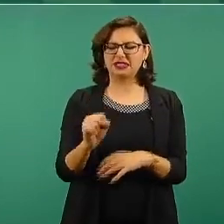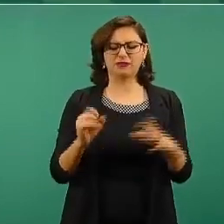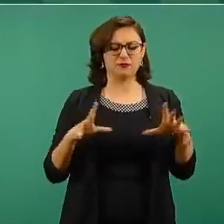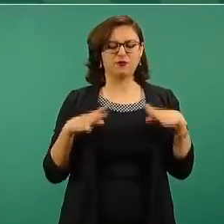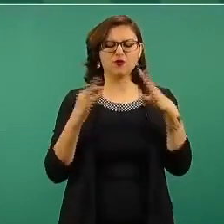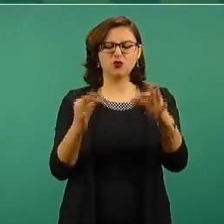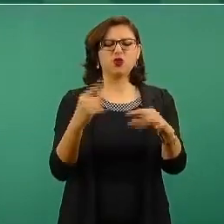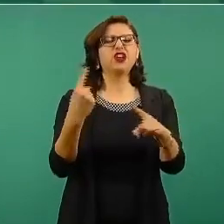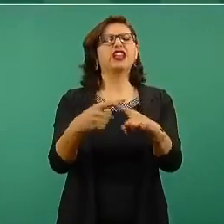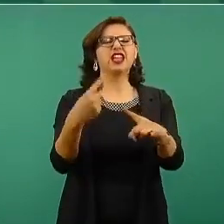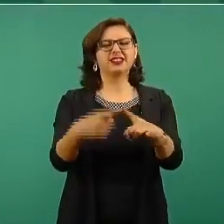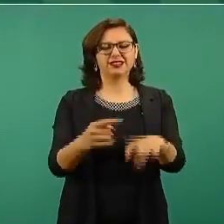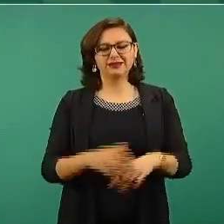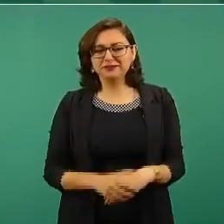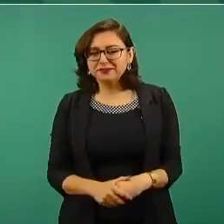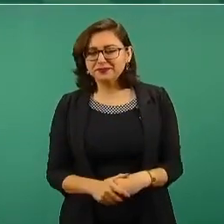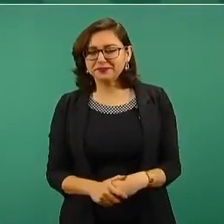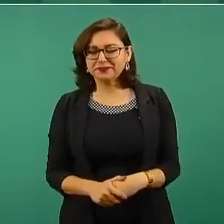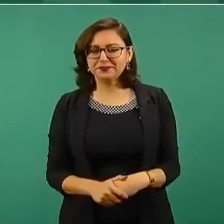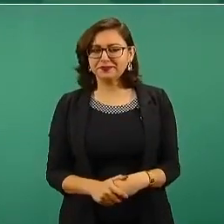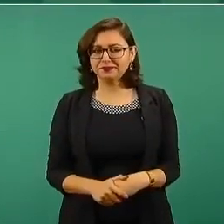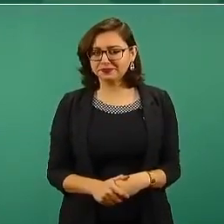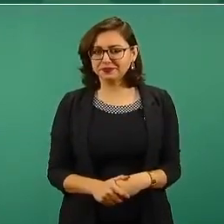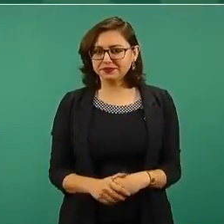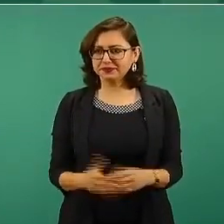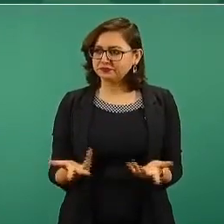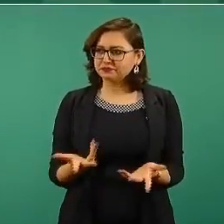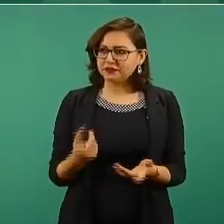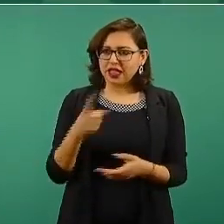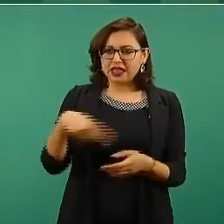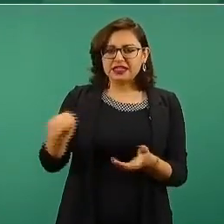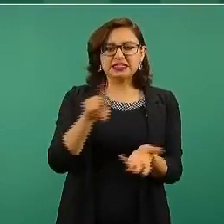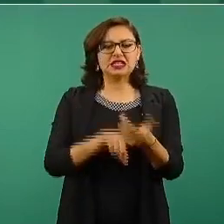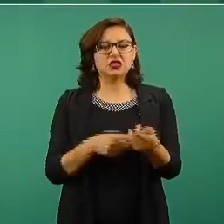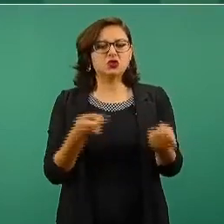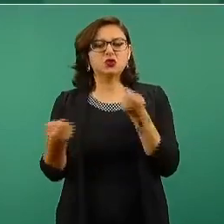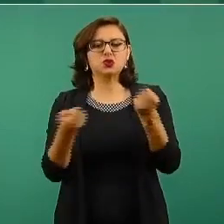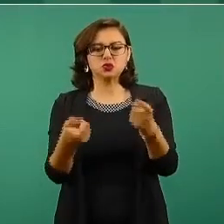decidían si se autorizaba un medicamento o no?